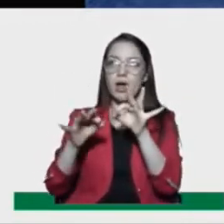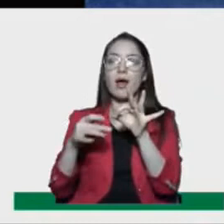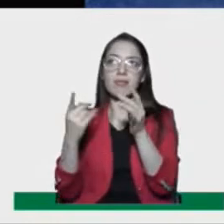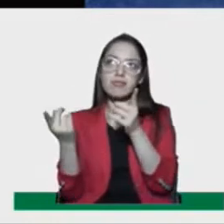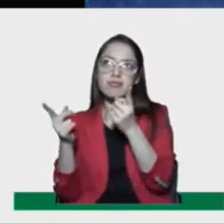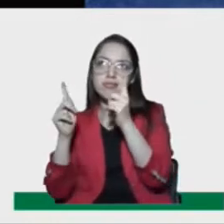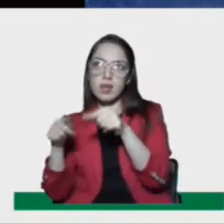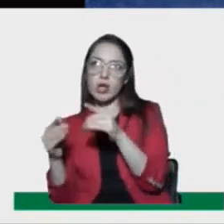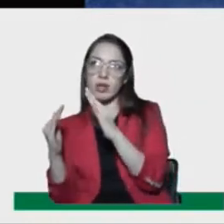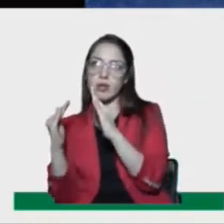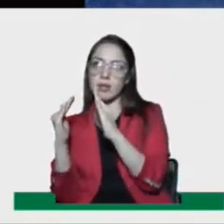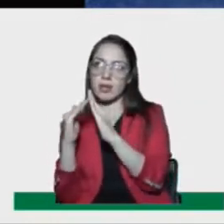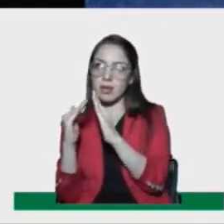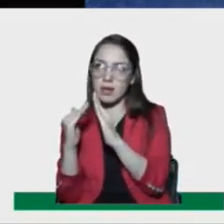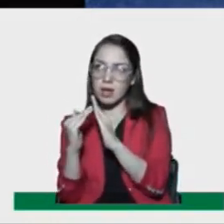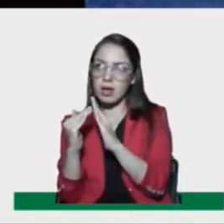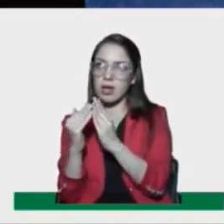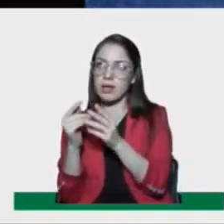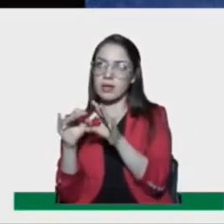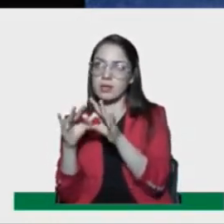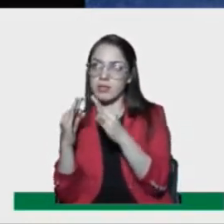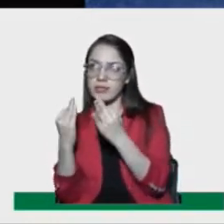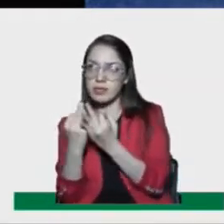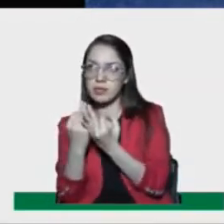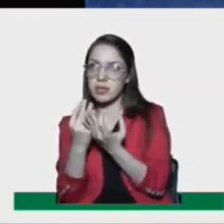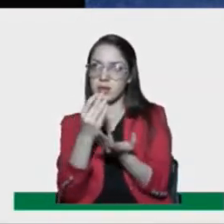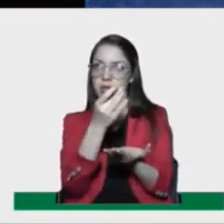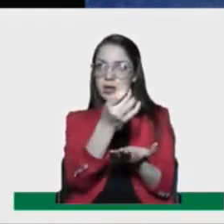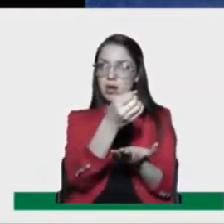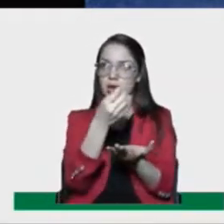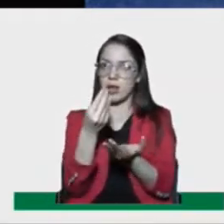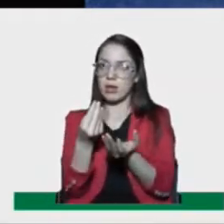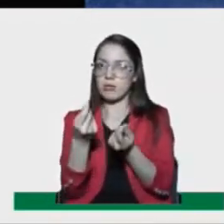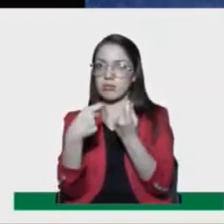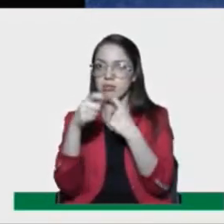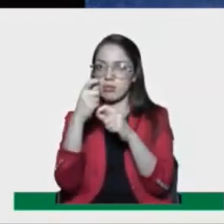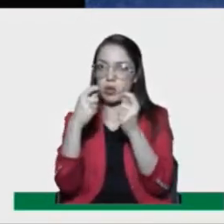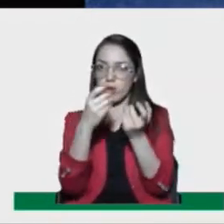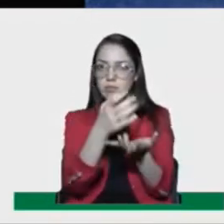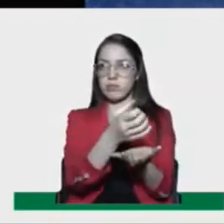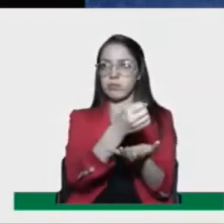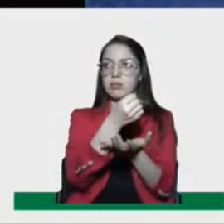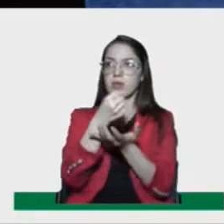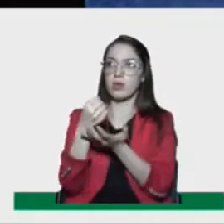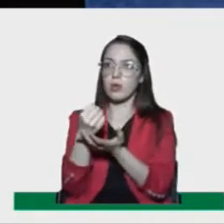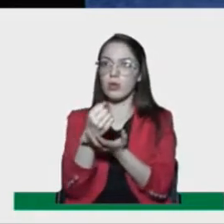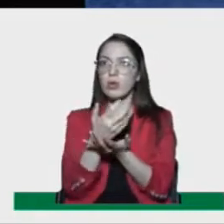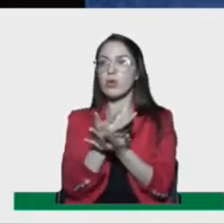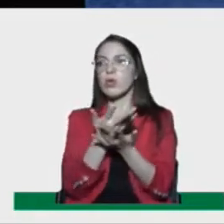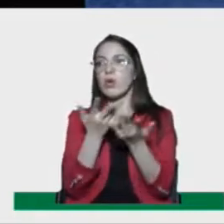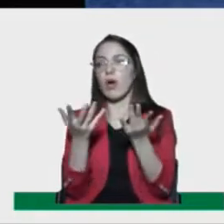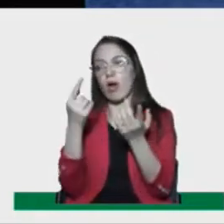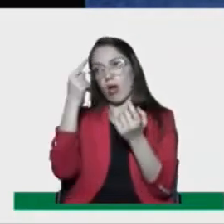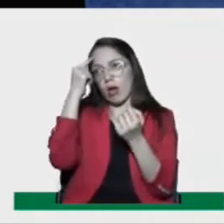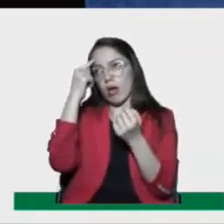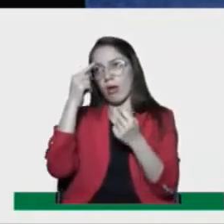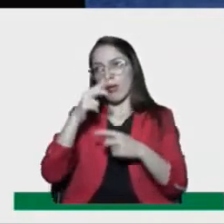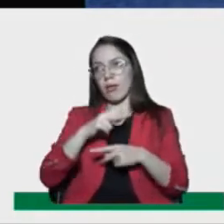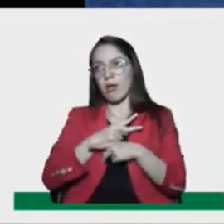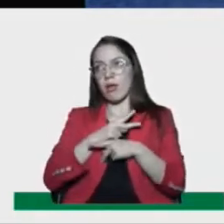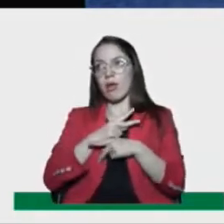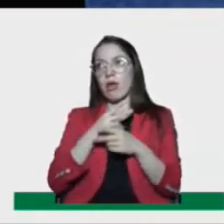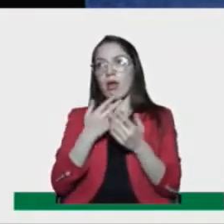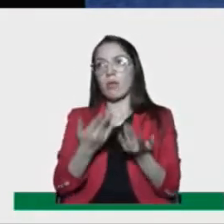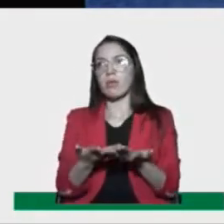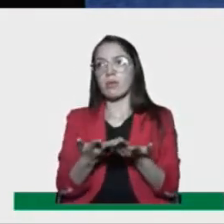a las familias locales protegiendo el patrimonio natural patrimonio cultural y eso no hizo sentido hasta el